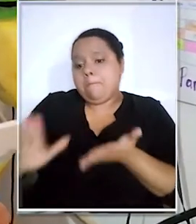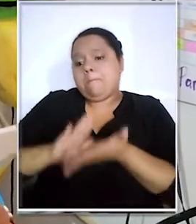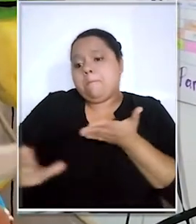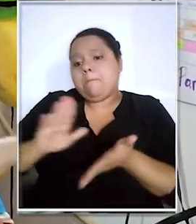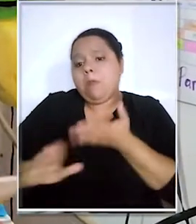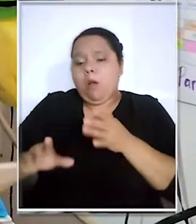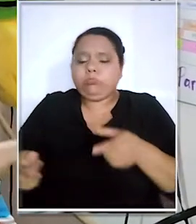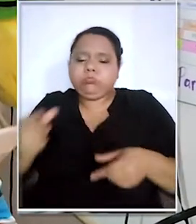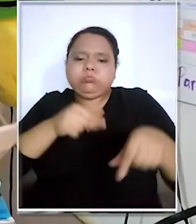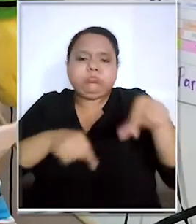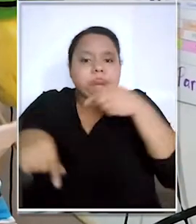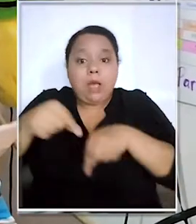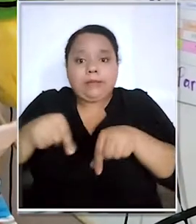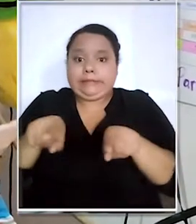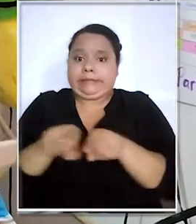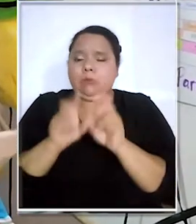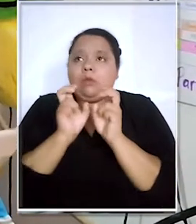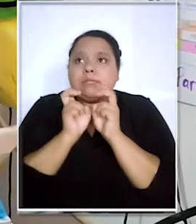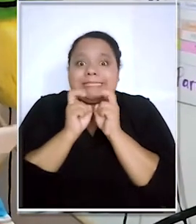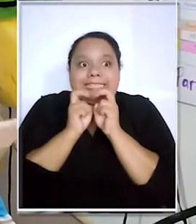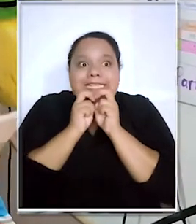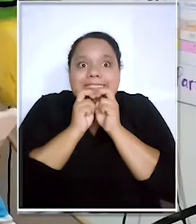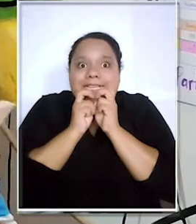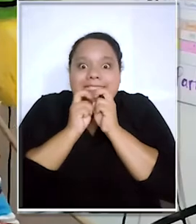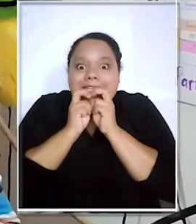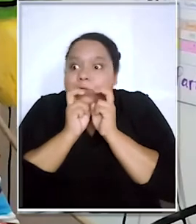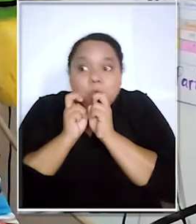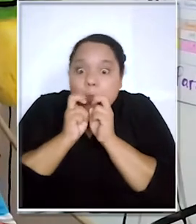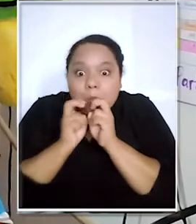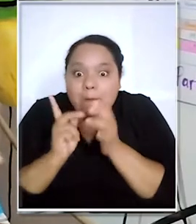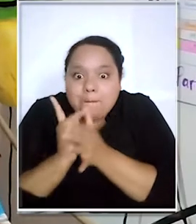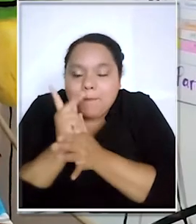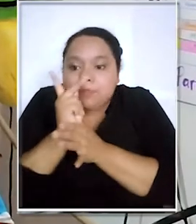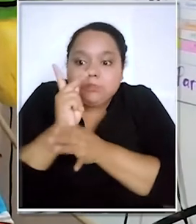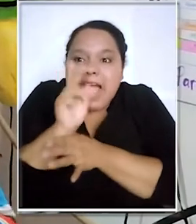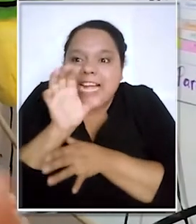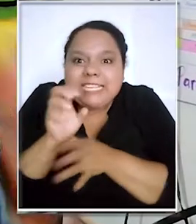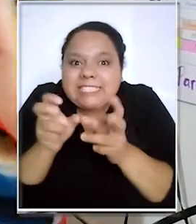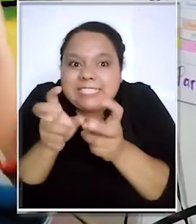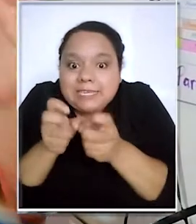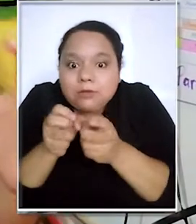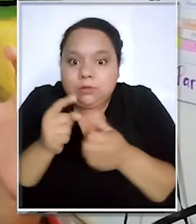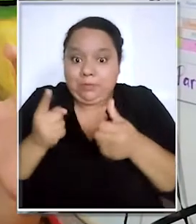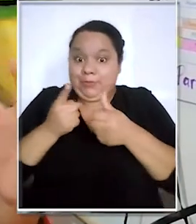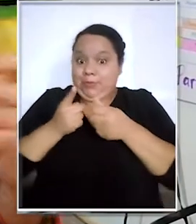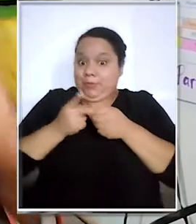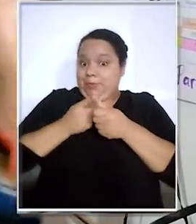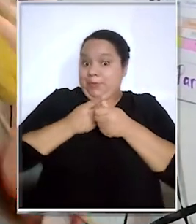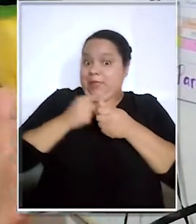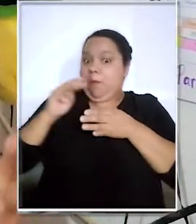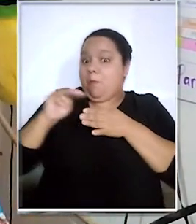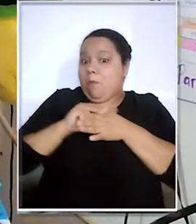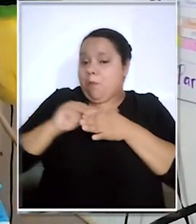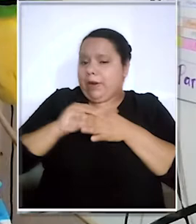maleza. También hay ardillas de 2 tipos, que perjudican el cultivo. Una es de color mora, que es